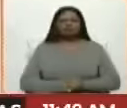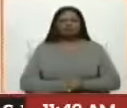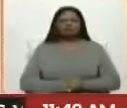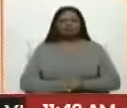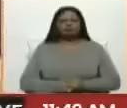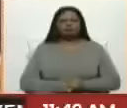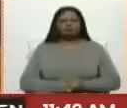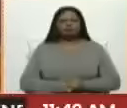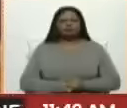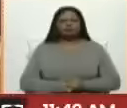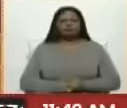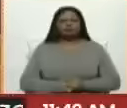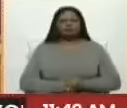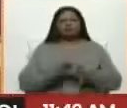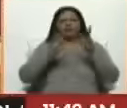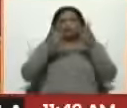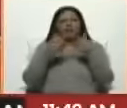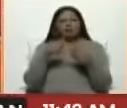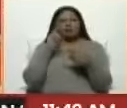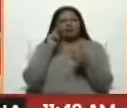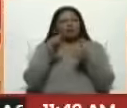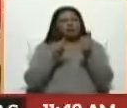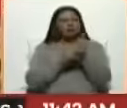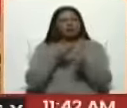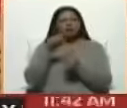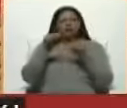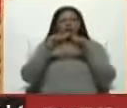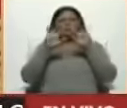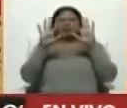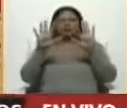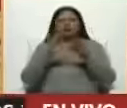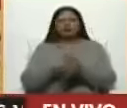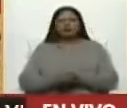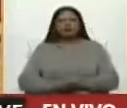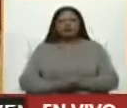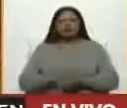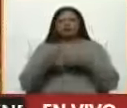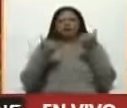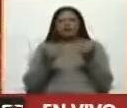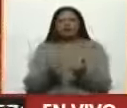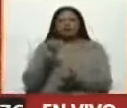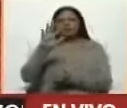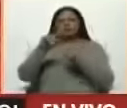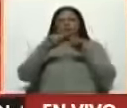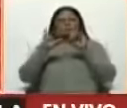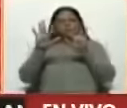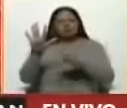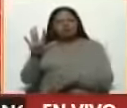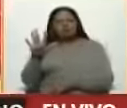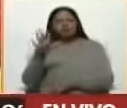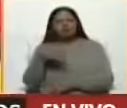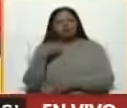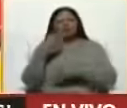y con la maquinaria auxiliar del 1x10, que hasta este momento es 5x5, pero que pudiera ser más.